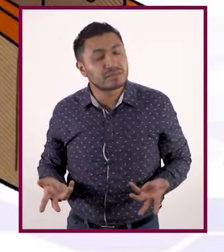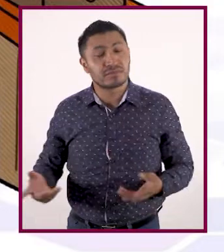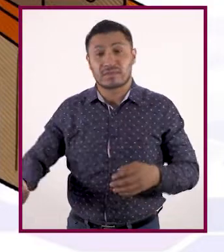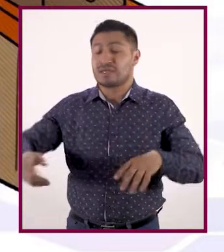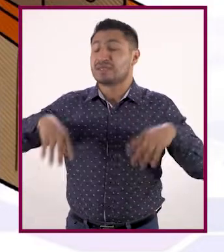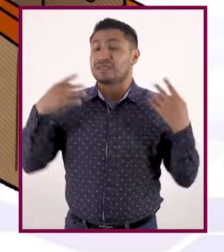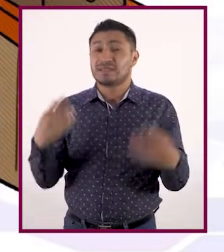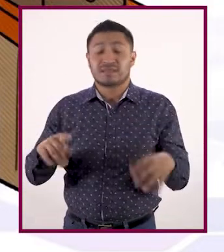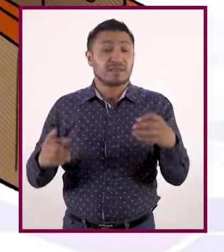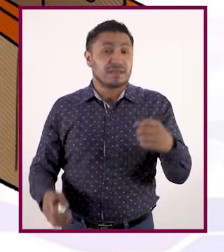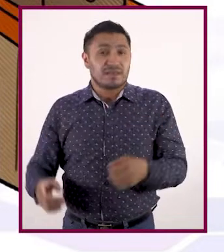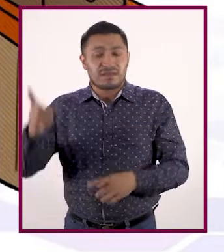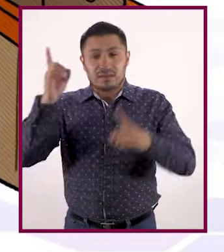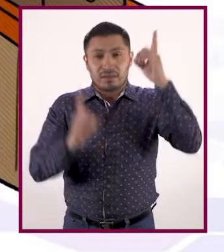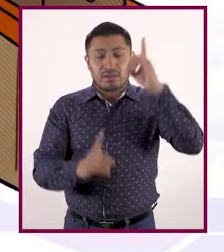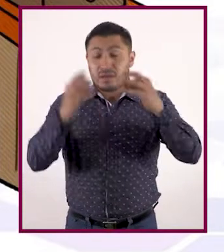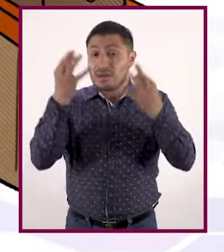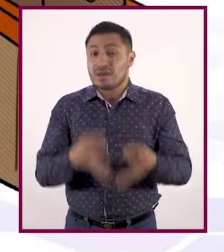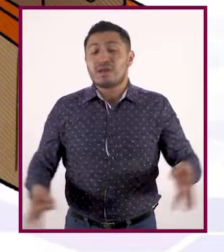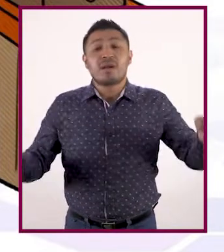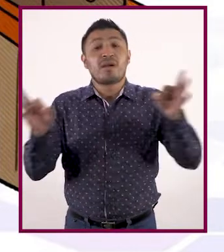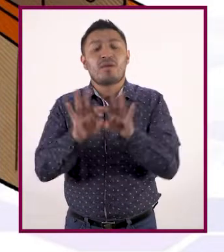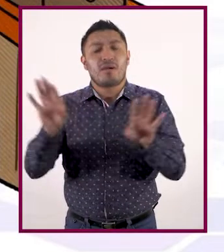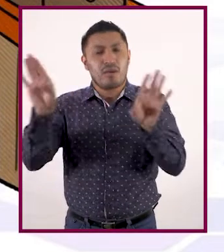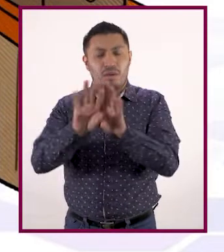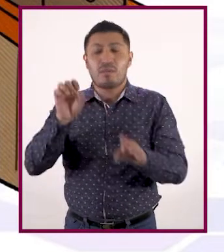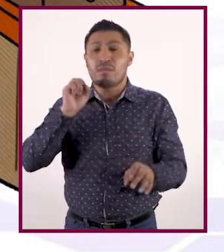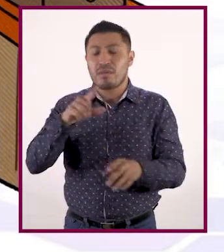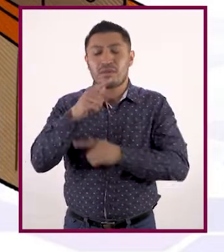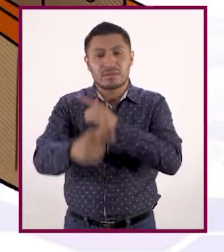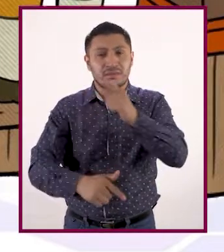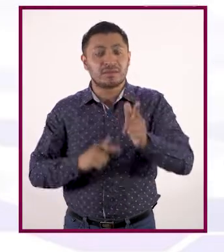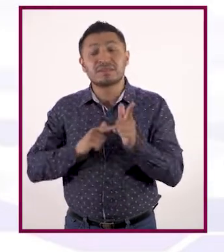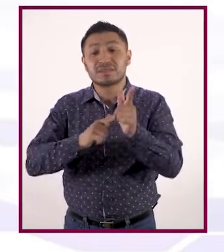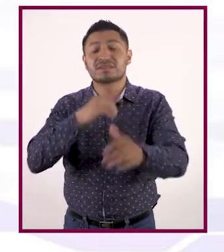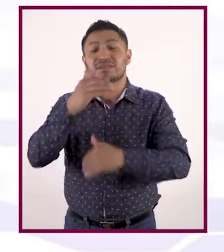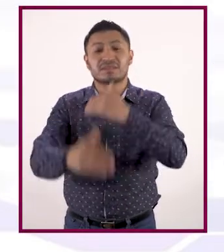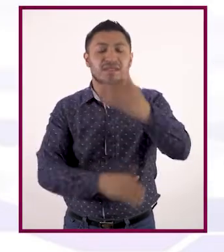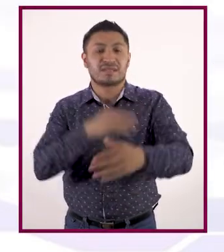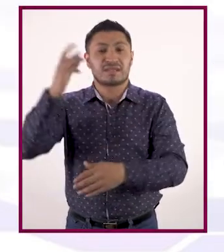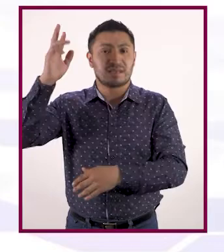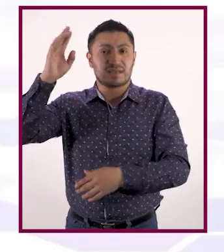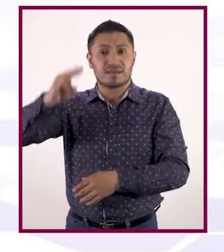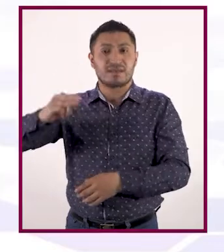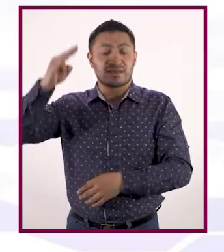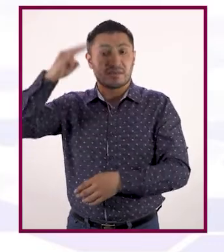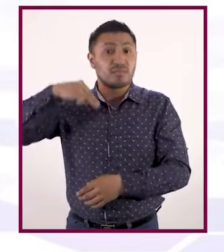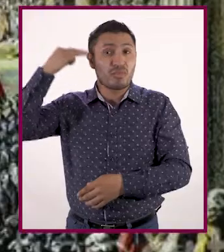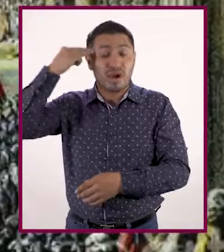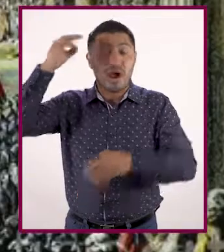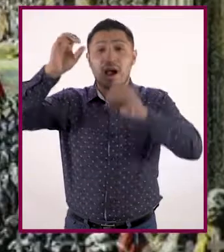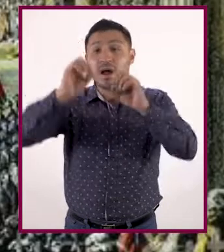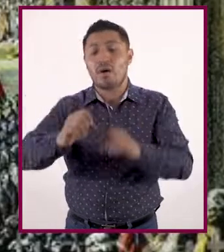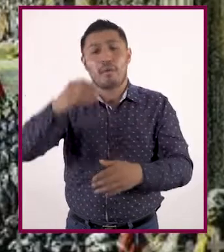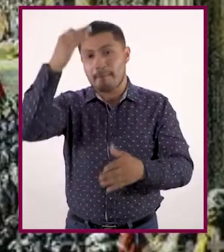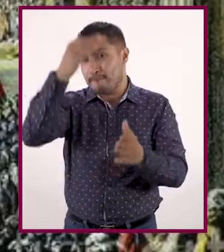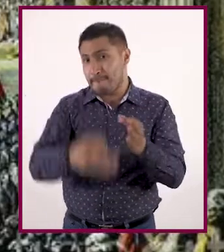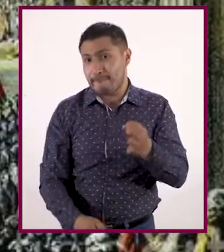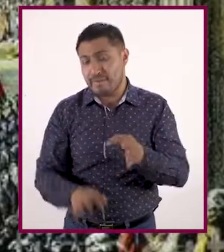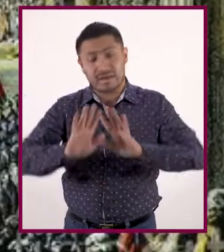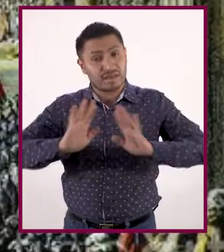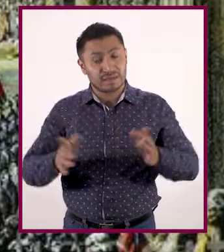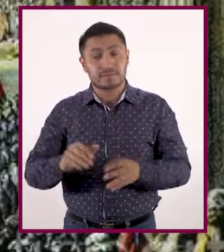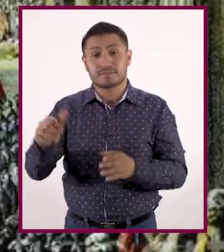la revolución francesa era darle continuidad a la monarquía o ponerle fin de una vez por todas en el mes de